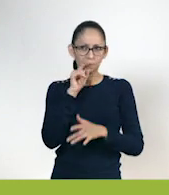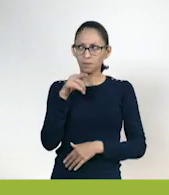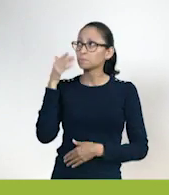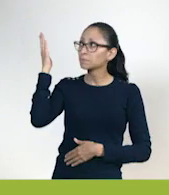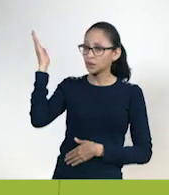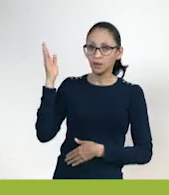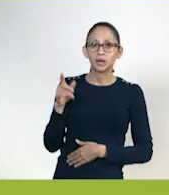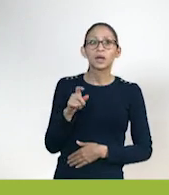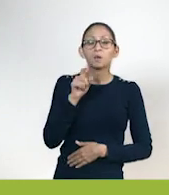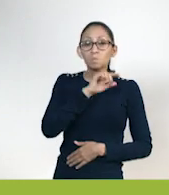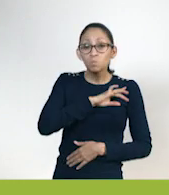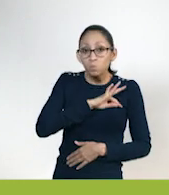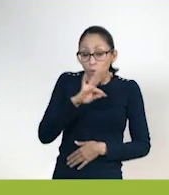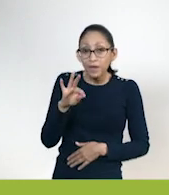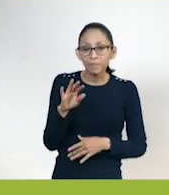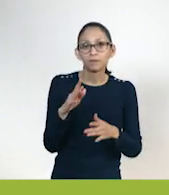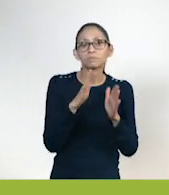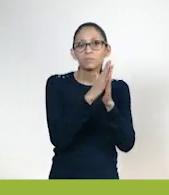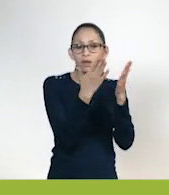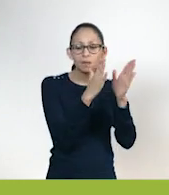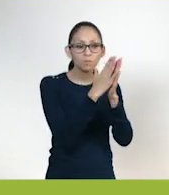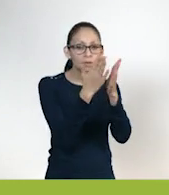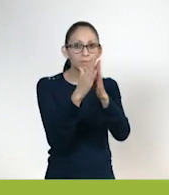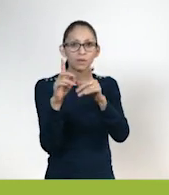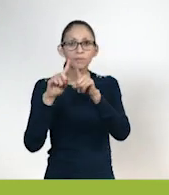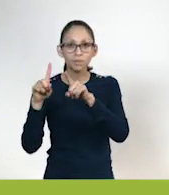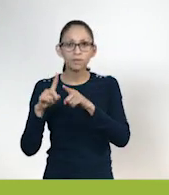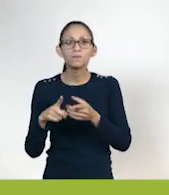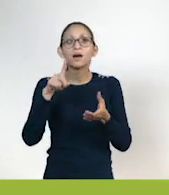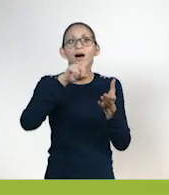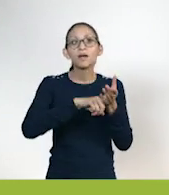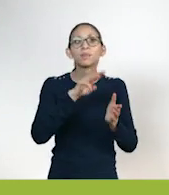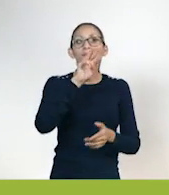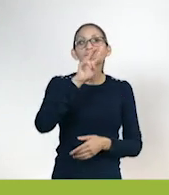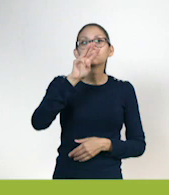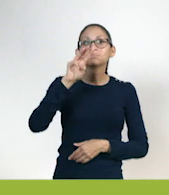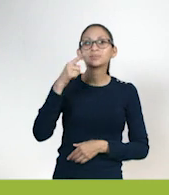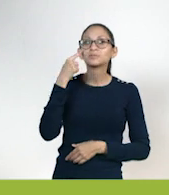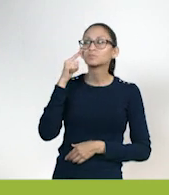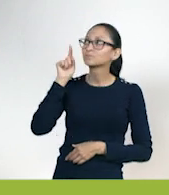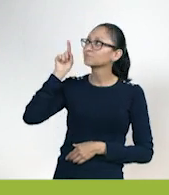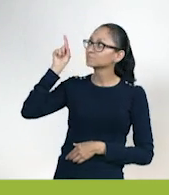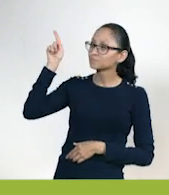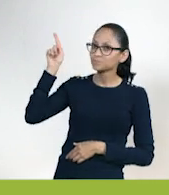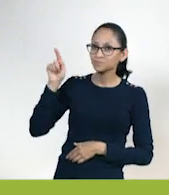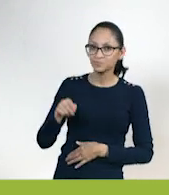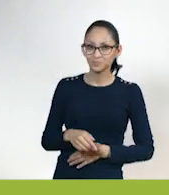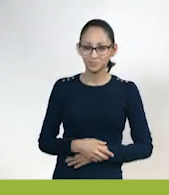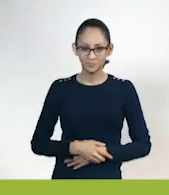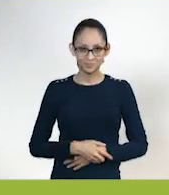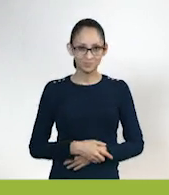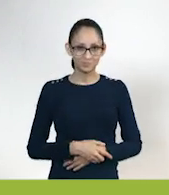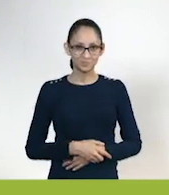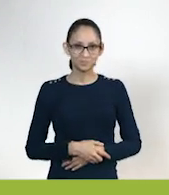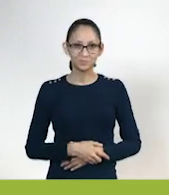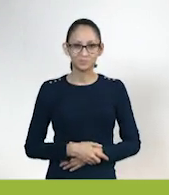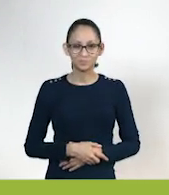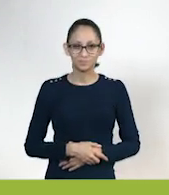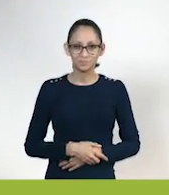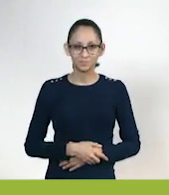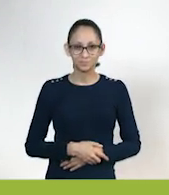También puedes encontrar los libros de texto. En la página. Conalitej.cep.gob